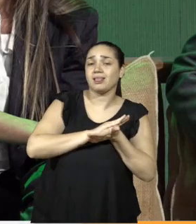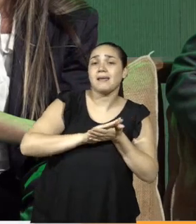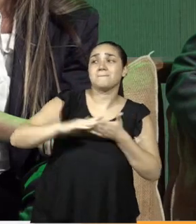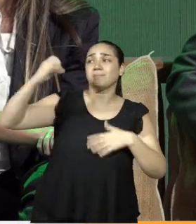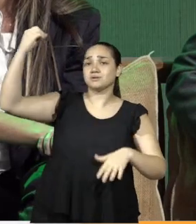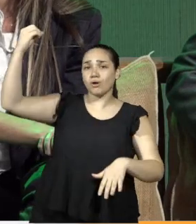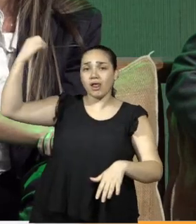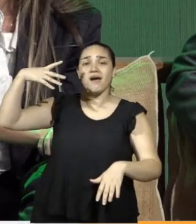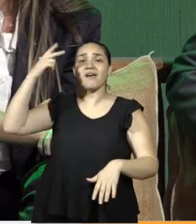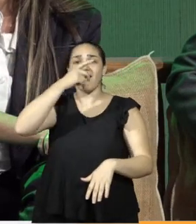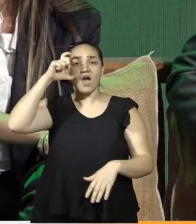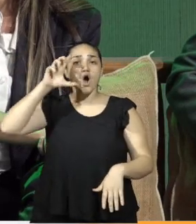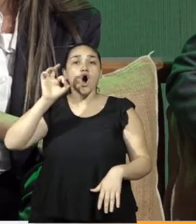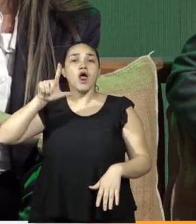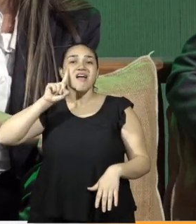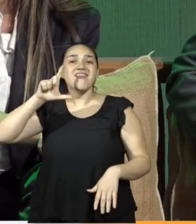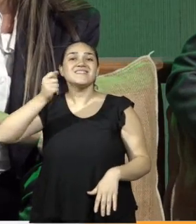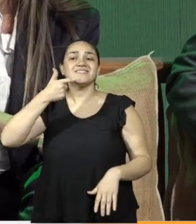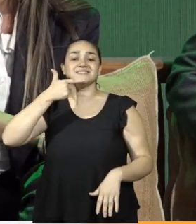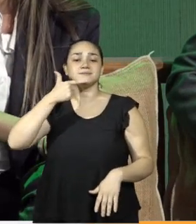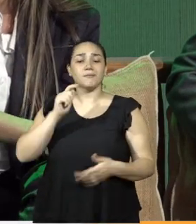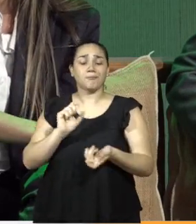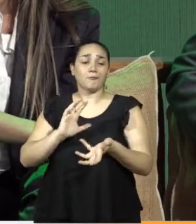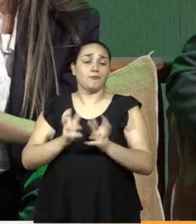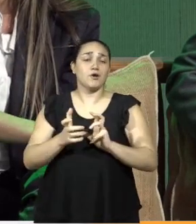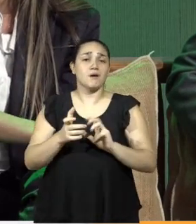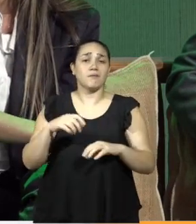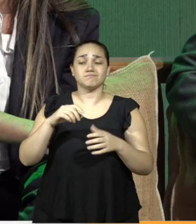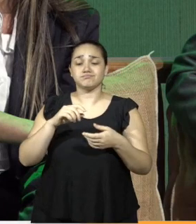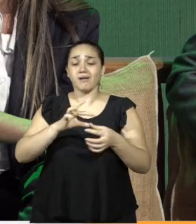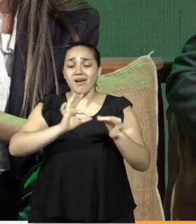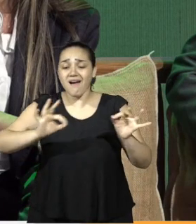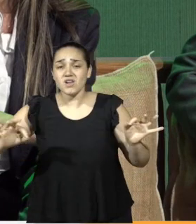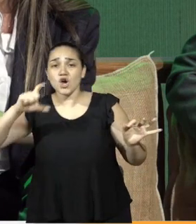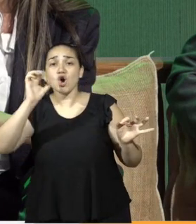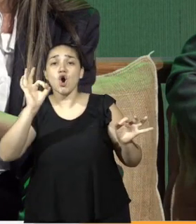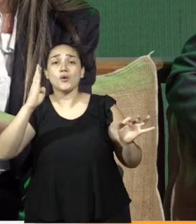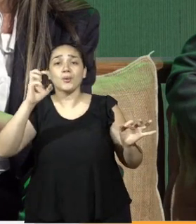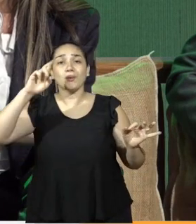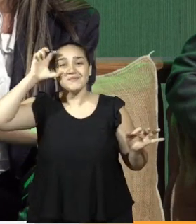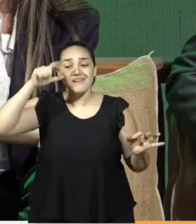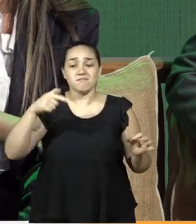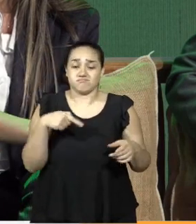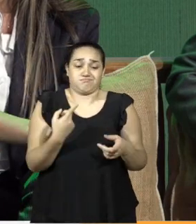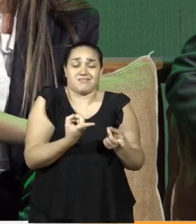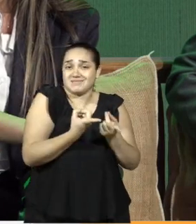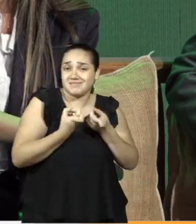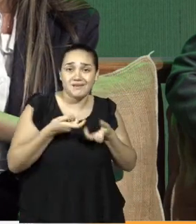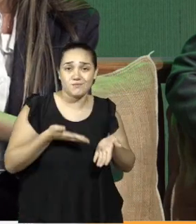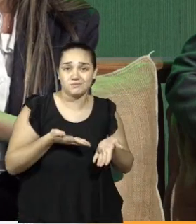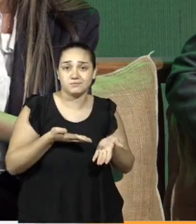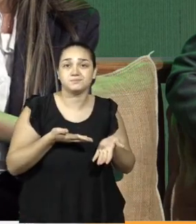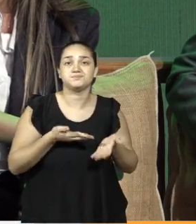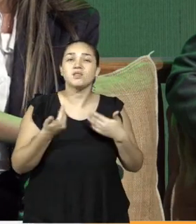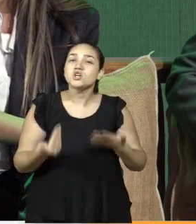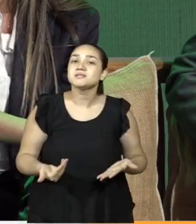solares, para transmitir no hay otro método que transmitirla por cable de cobre. Y el cobre lo necesitas. Entonces,